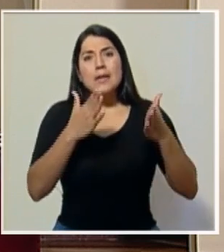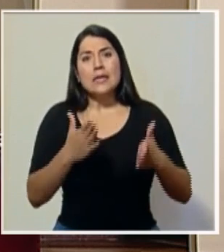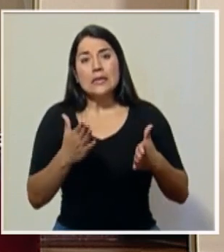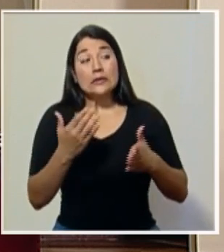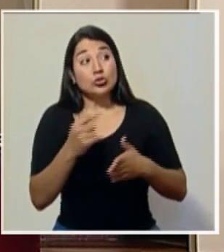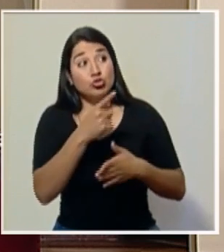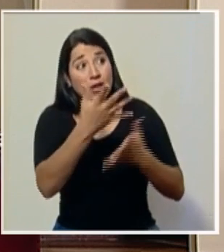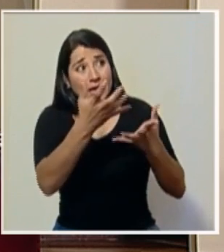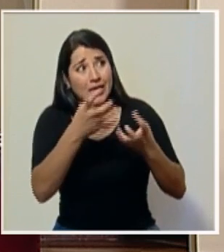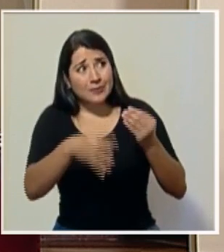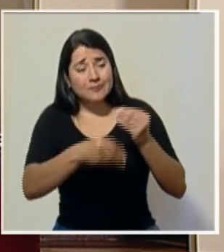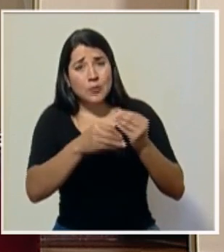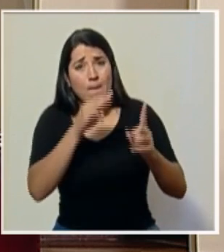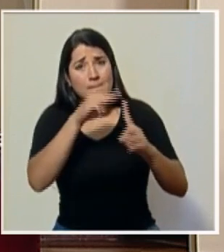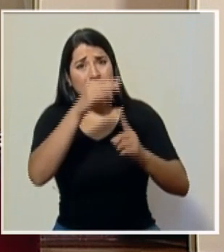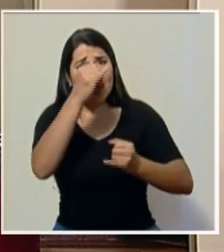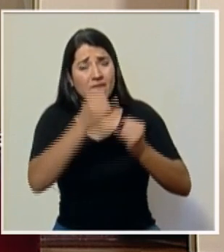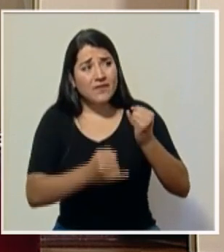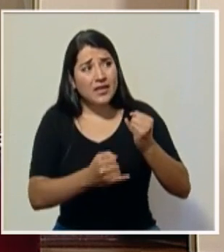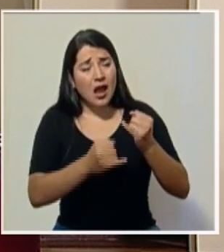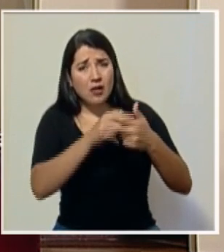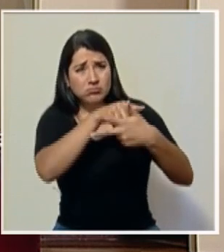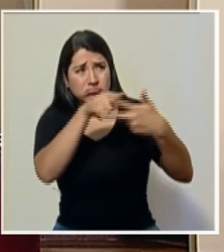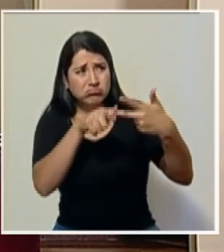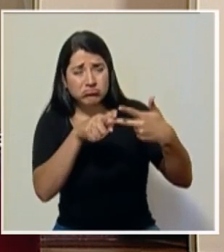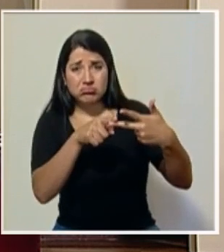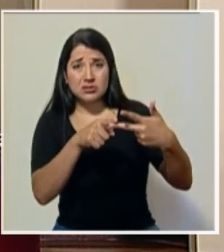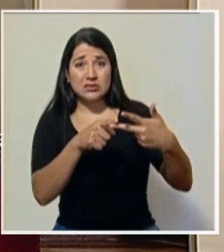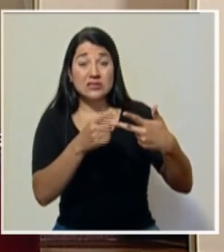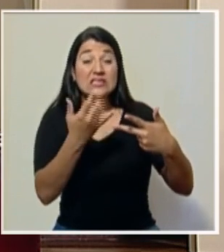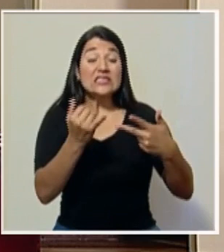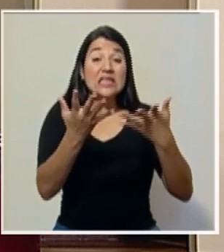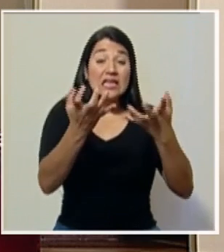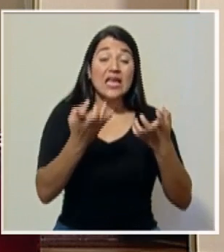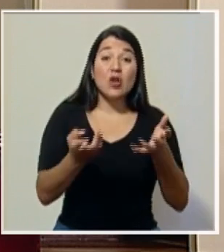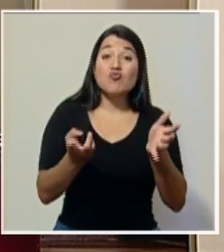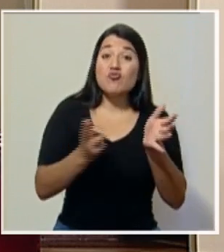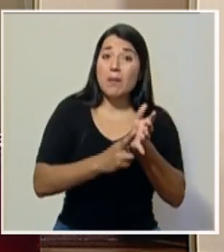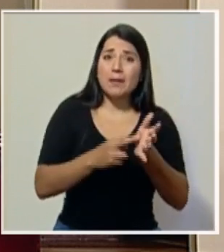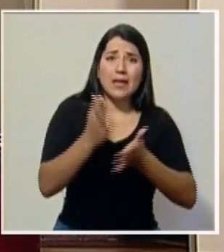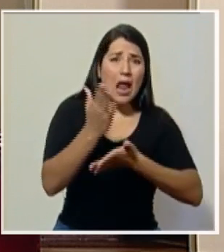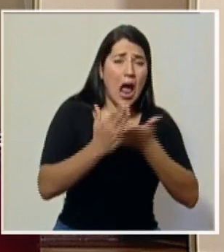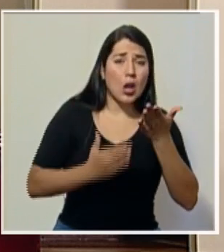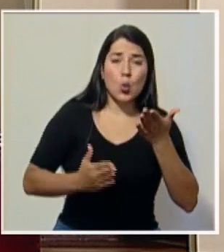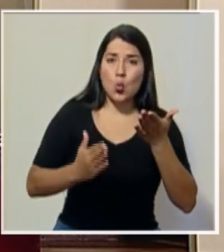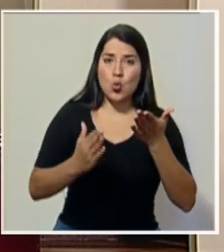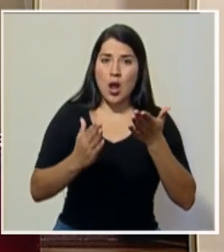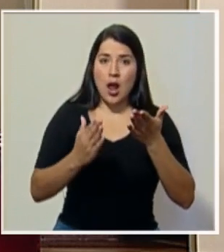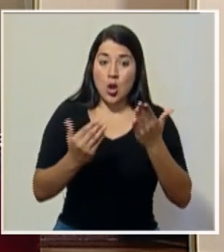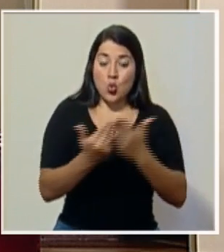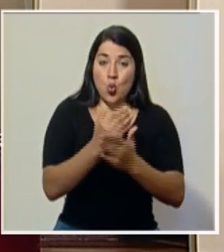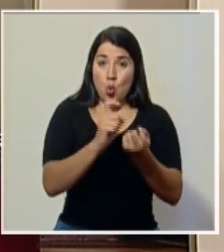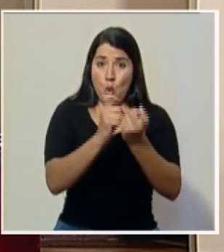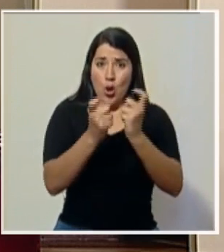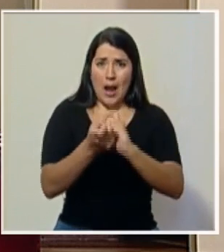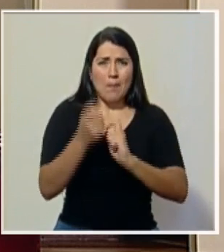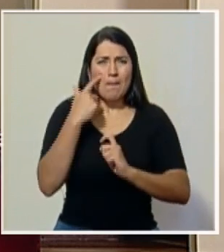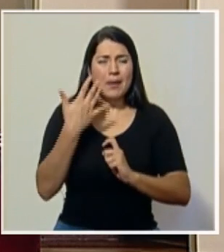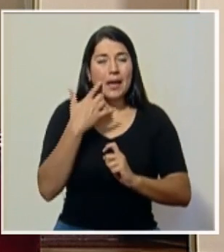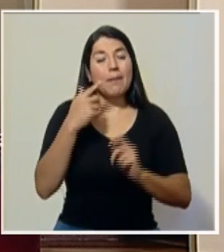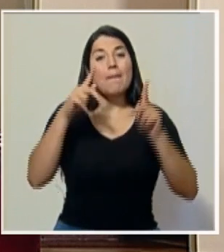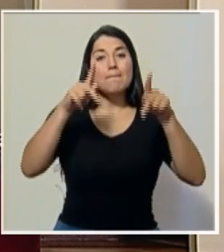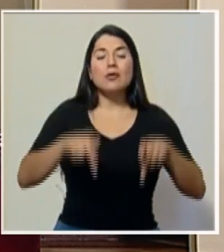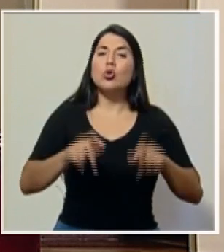usted quiere dar un mensaje final, y doña Victoria, don Alexander, reiterar alguna de estas medidas ya anunciadas para que las personas